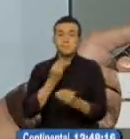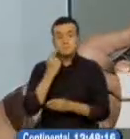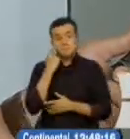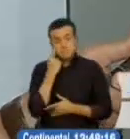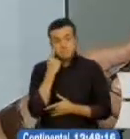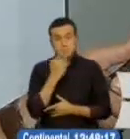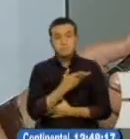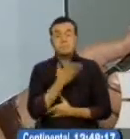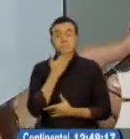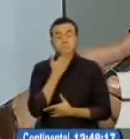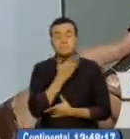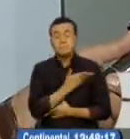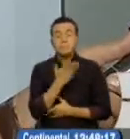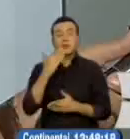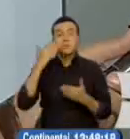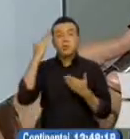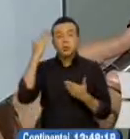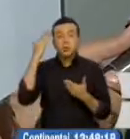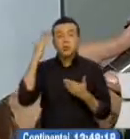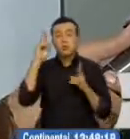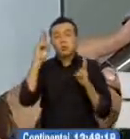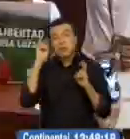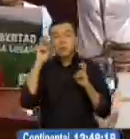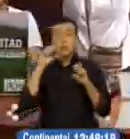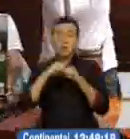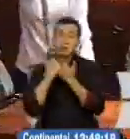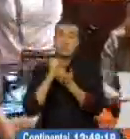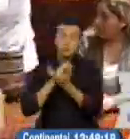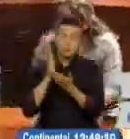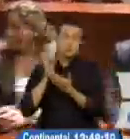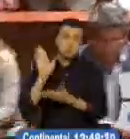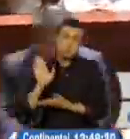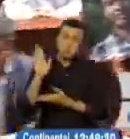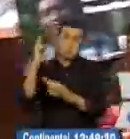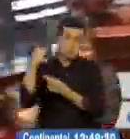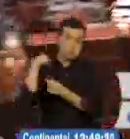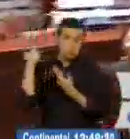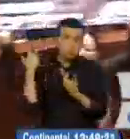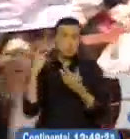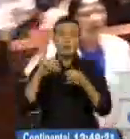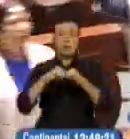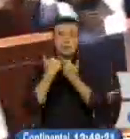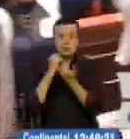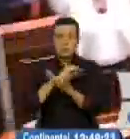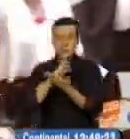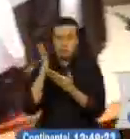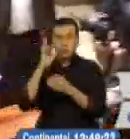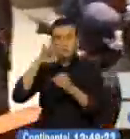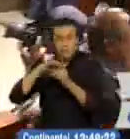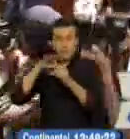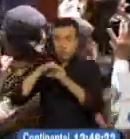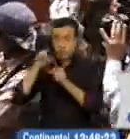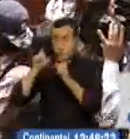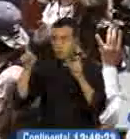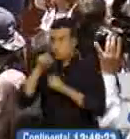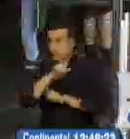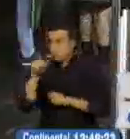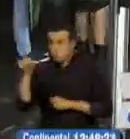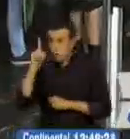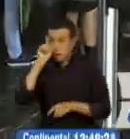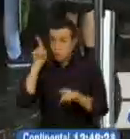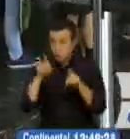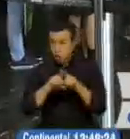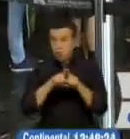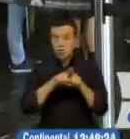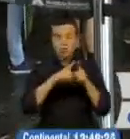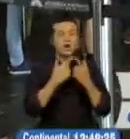de delito político es privativa de la Asamblea. La amnistía la concede la Asamblea con el voto de sus dos terceras partes. En